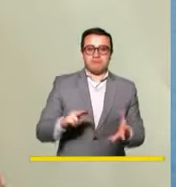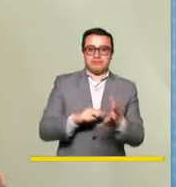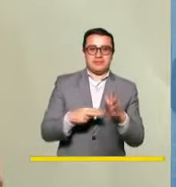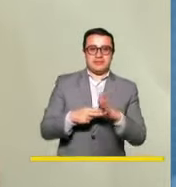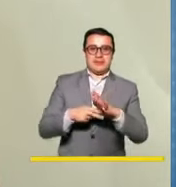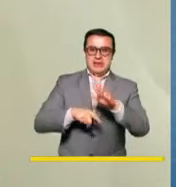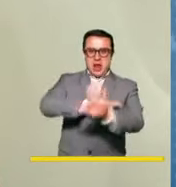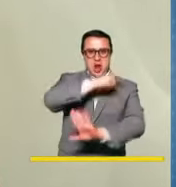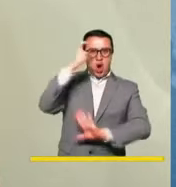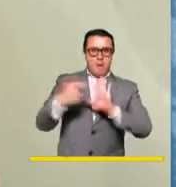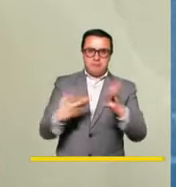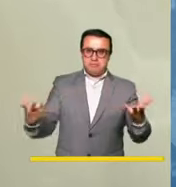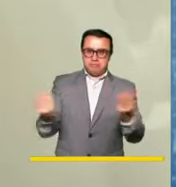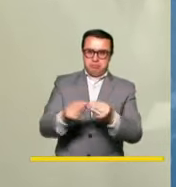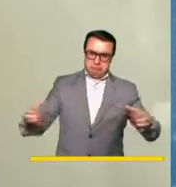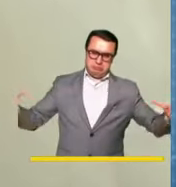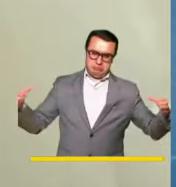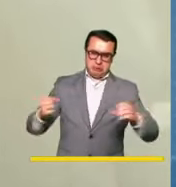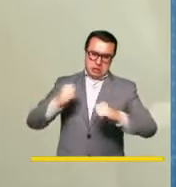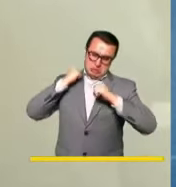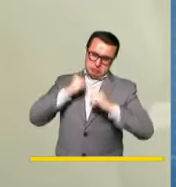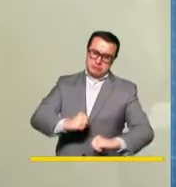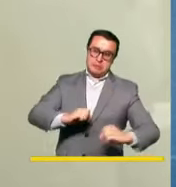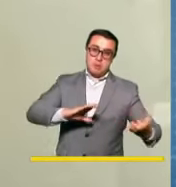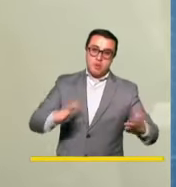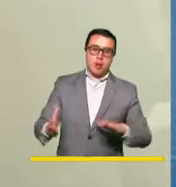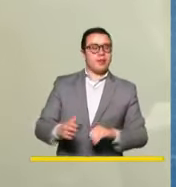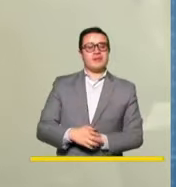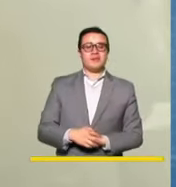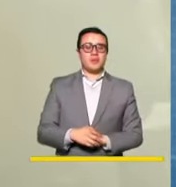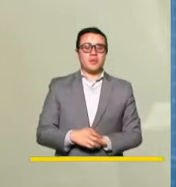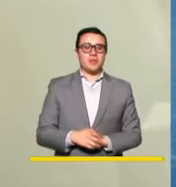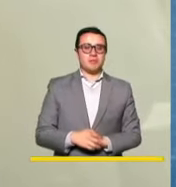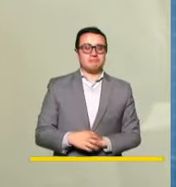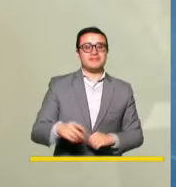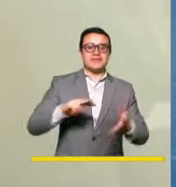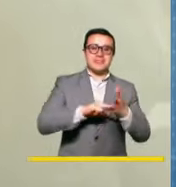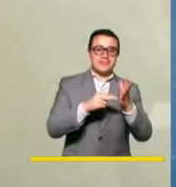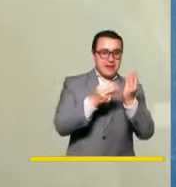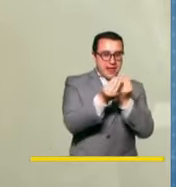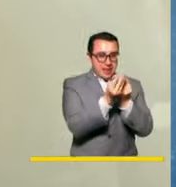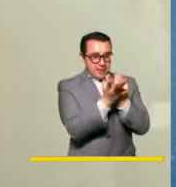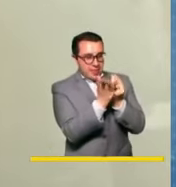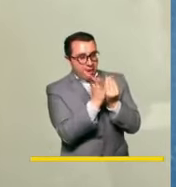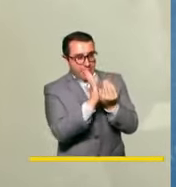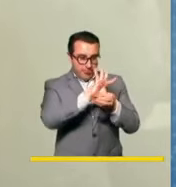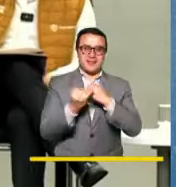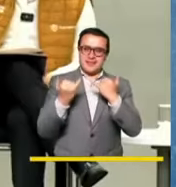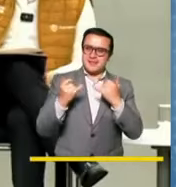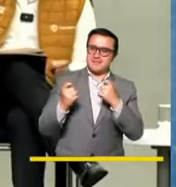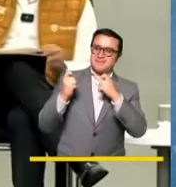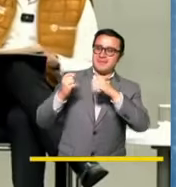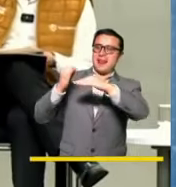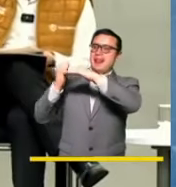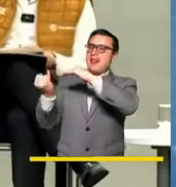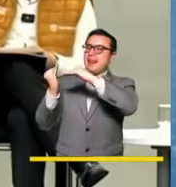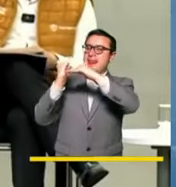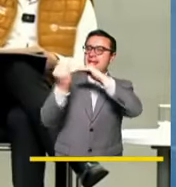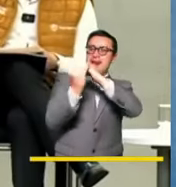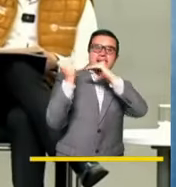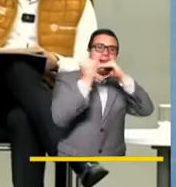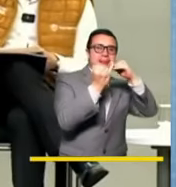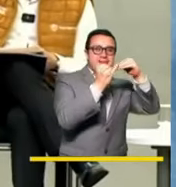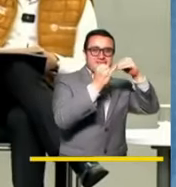afán del gobierno de lograr las medidas más extraordinarias de cambio en el país no se van a lograr eh interviniendo unas